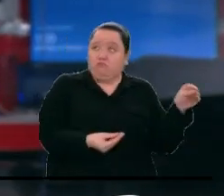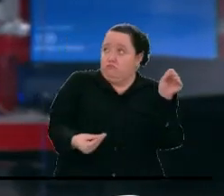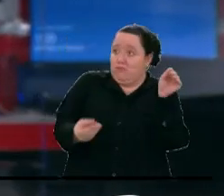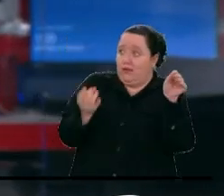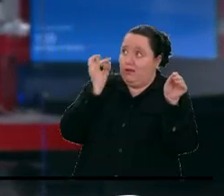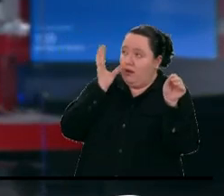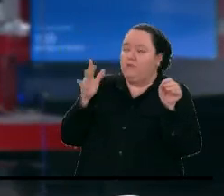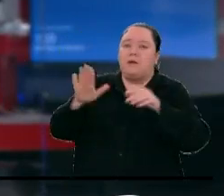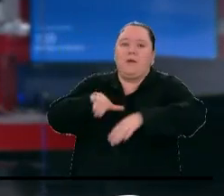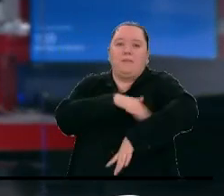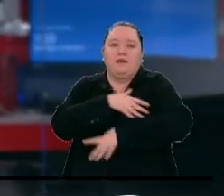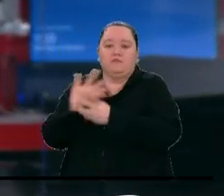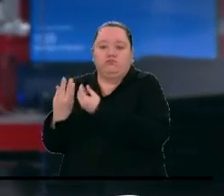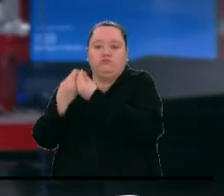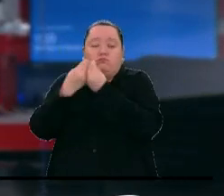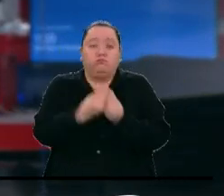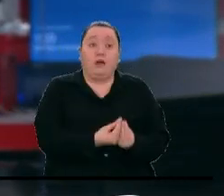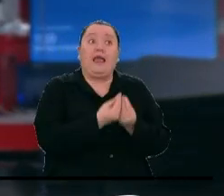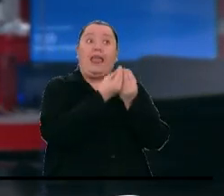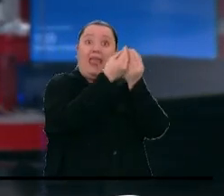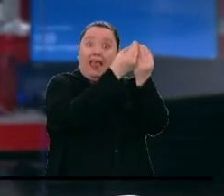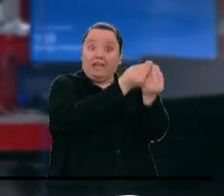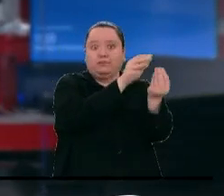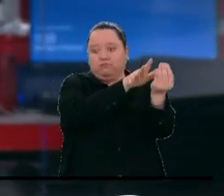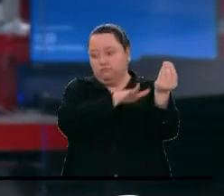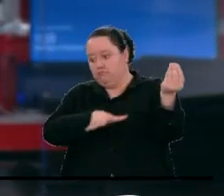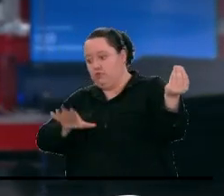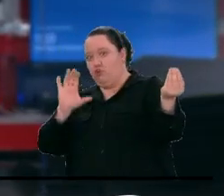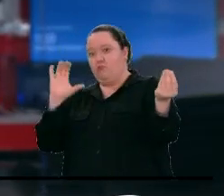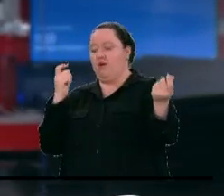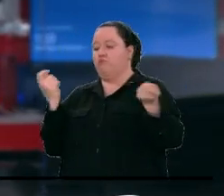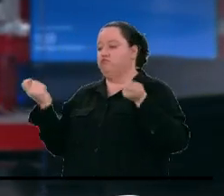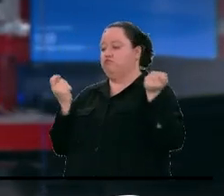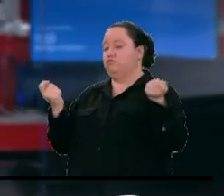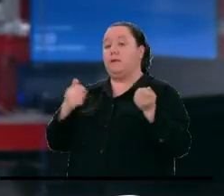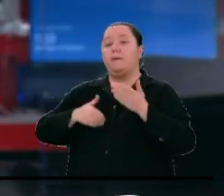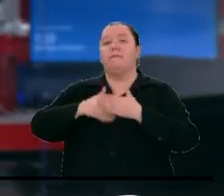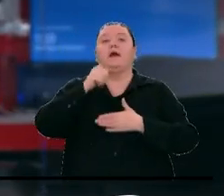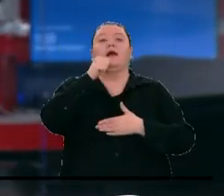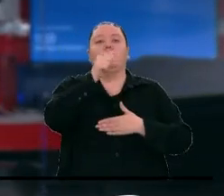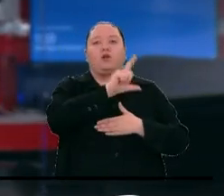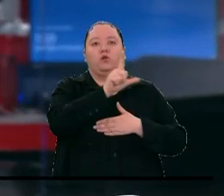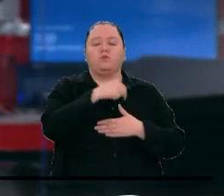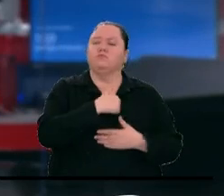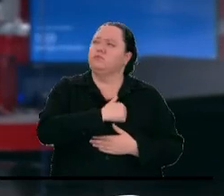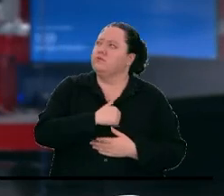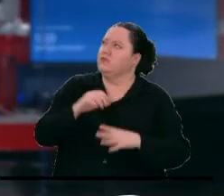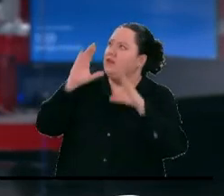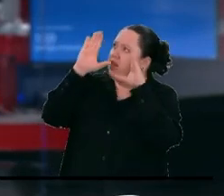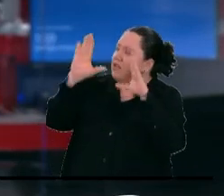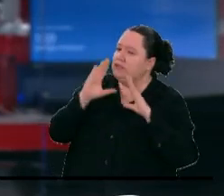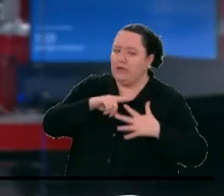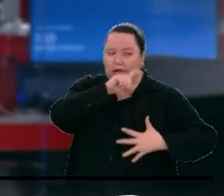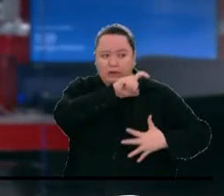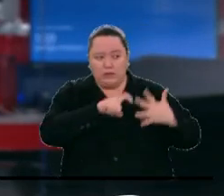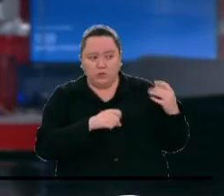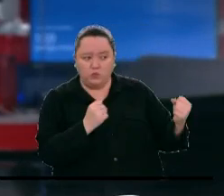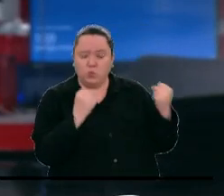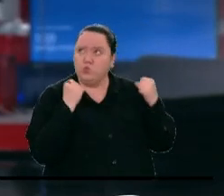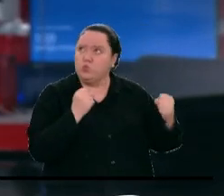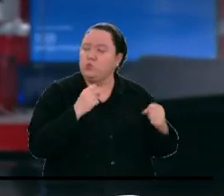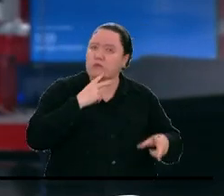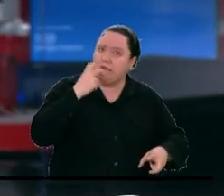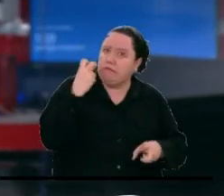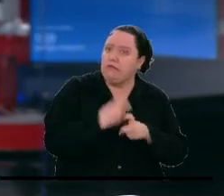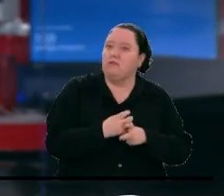sus ministros dirigiendo al país desde ese departamento a partir de mañana lunes. Le piden atender las más duras necesidades por las que